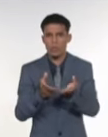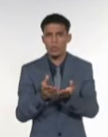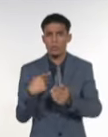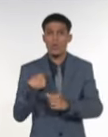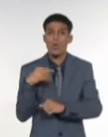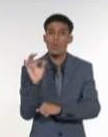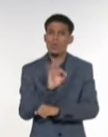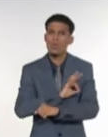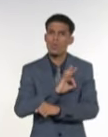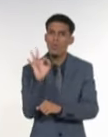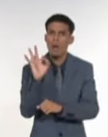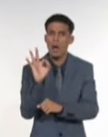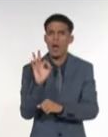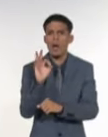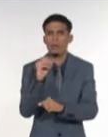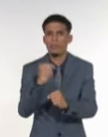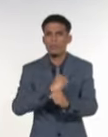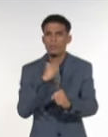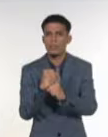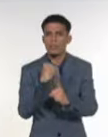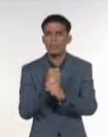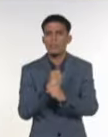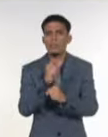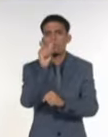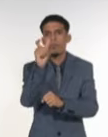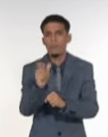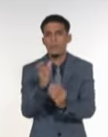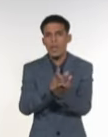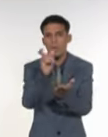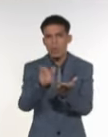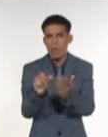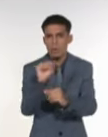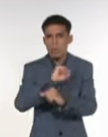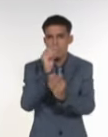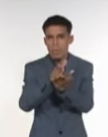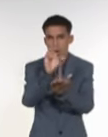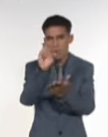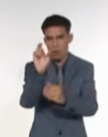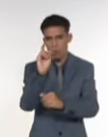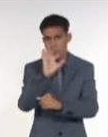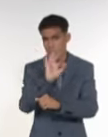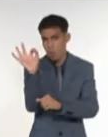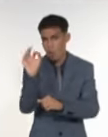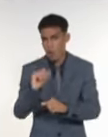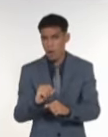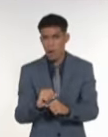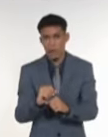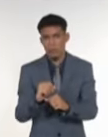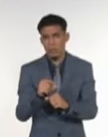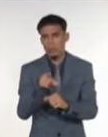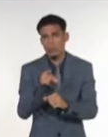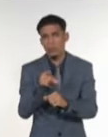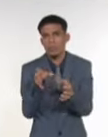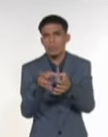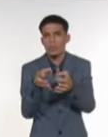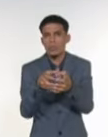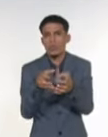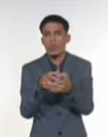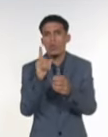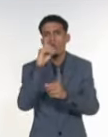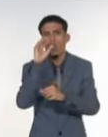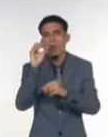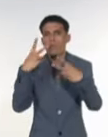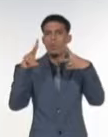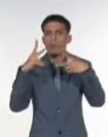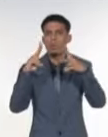de escuela. Hasta ahora creo que con Tommy fue con el único actor que he trabajado que vino de academia. Todos los demás se